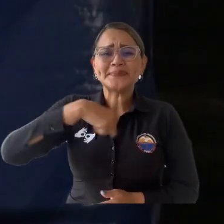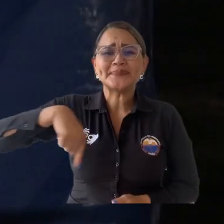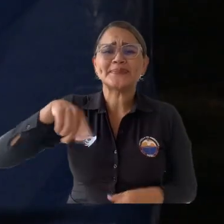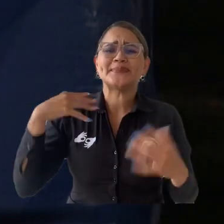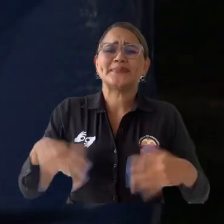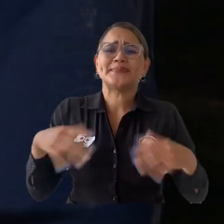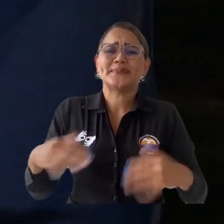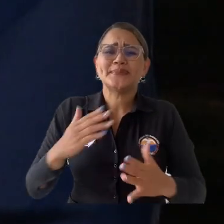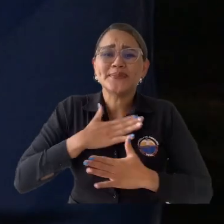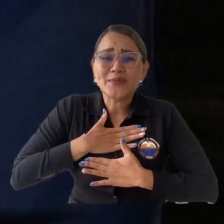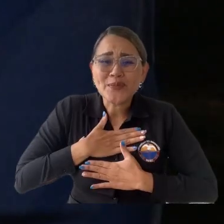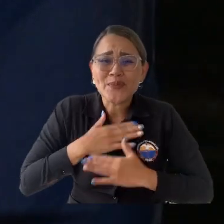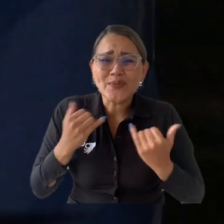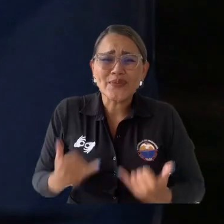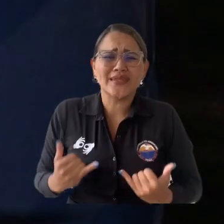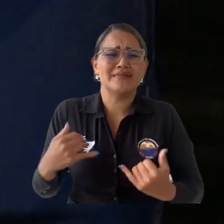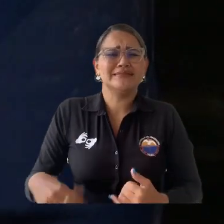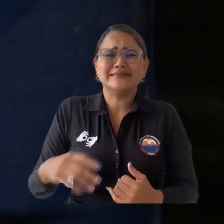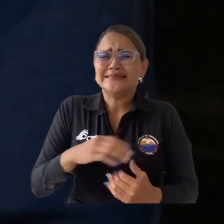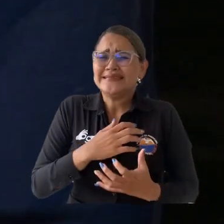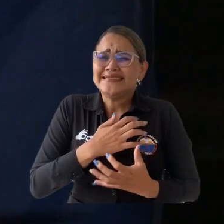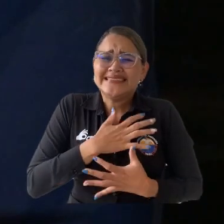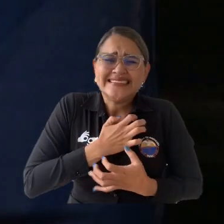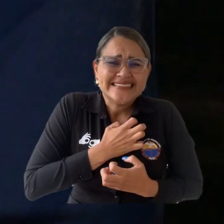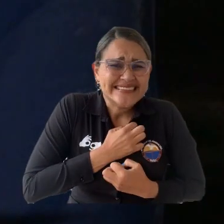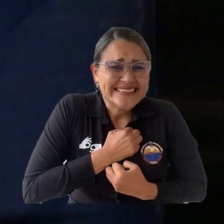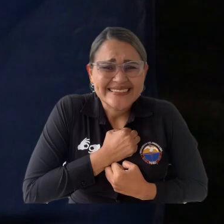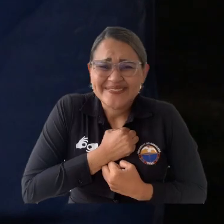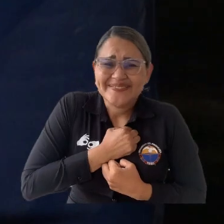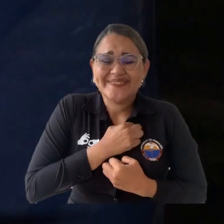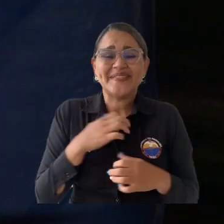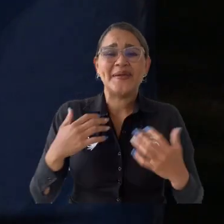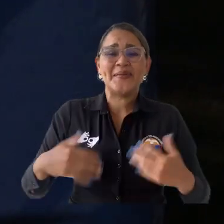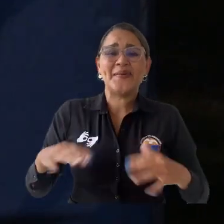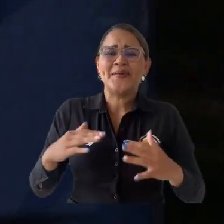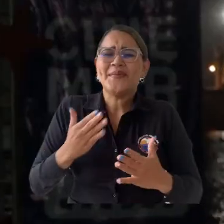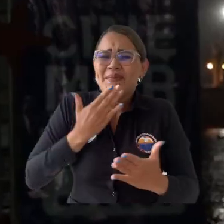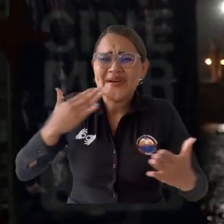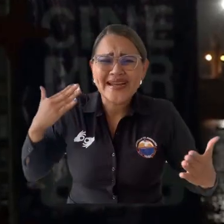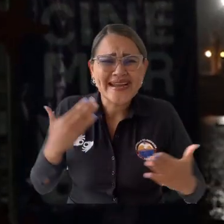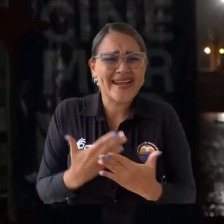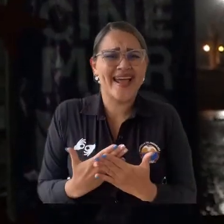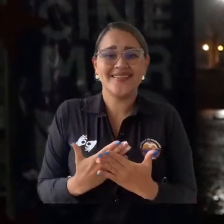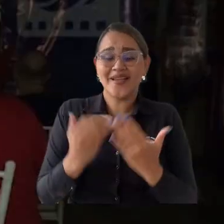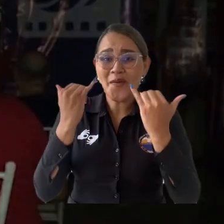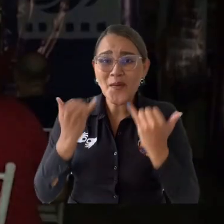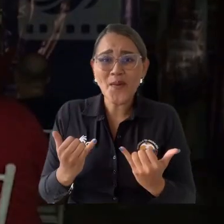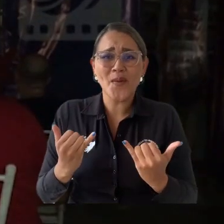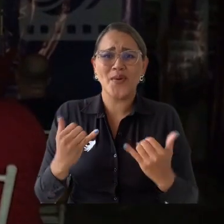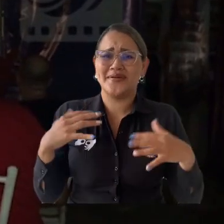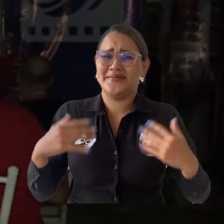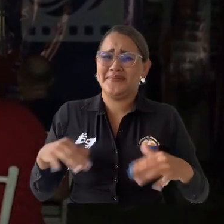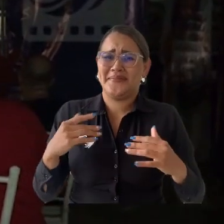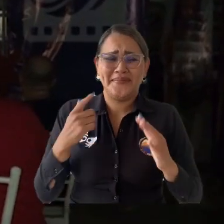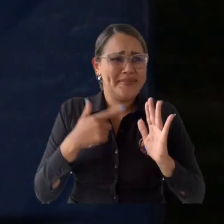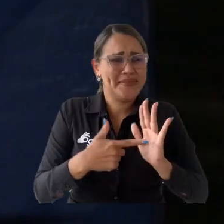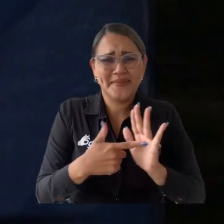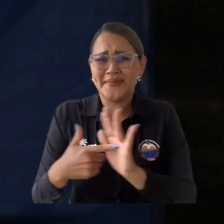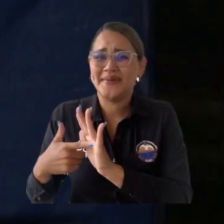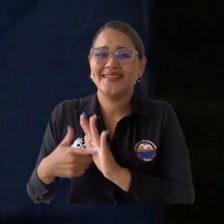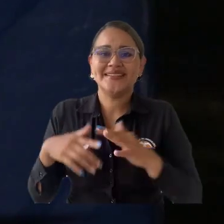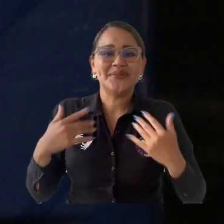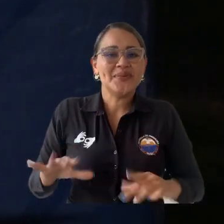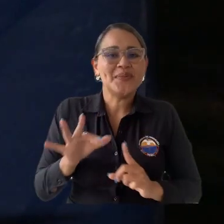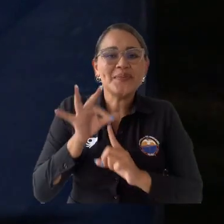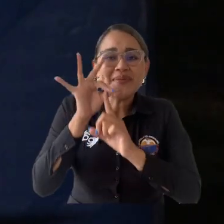Con un nudo en la garganta y con un corazón lleno de gratitud, porque ser un festival es un acto de fe, de amor, de compromiso del